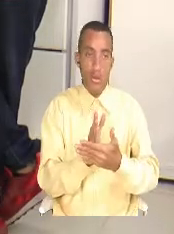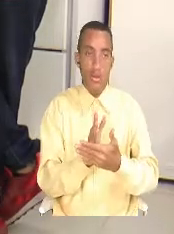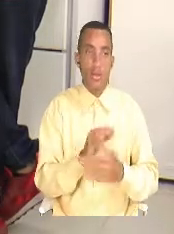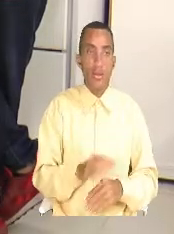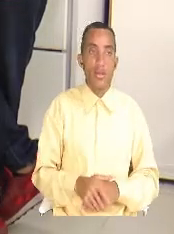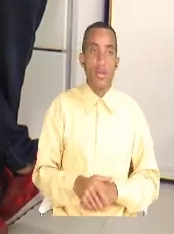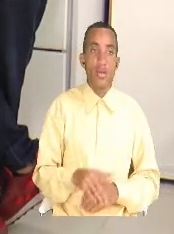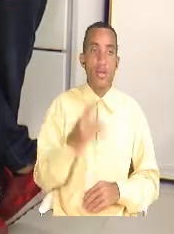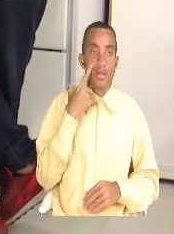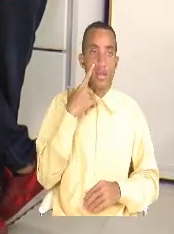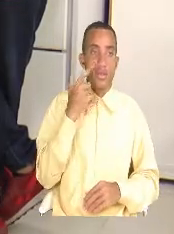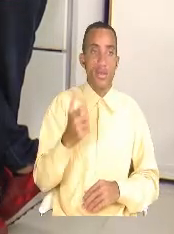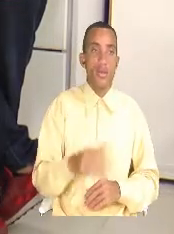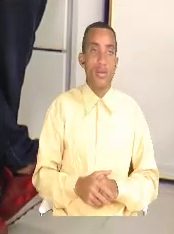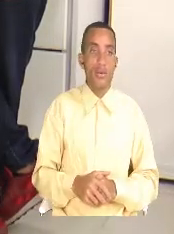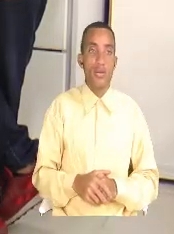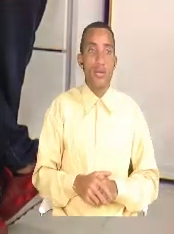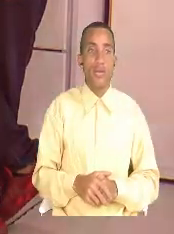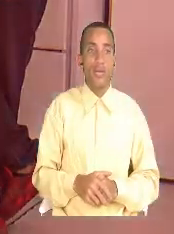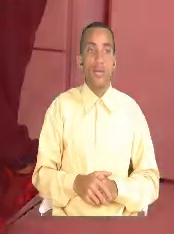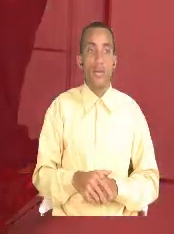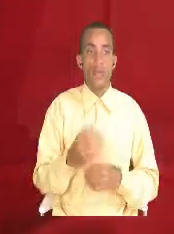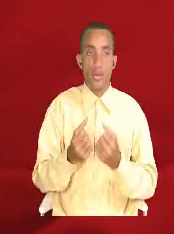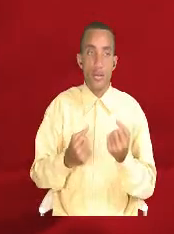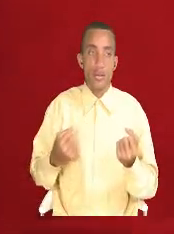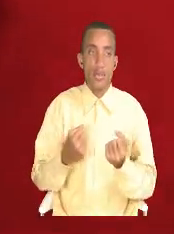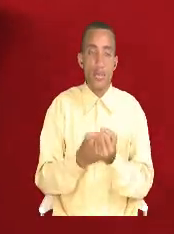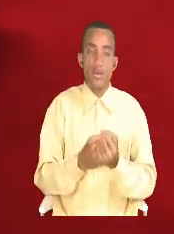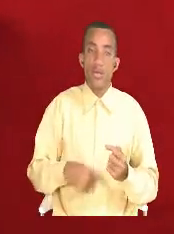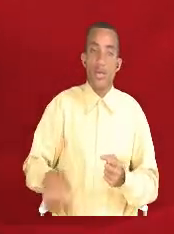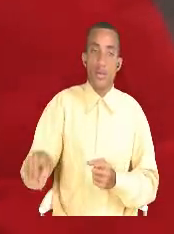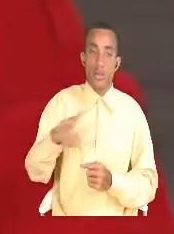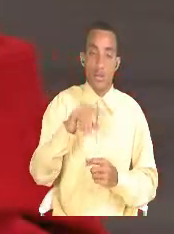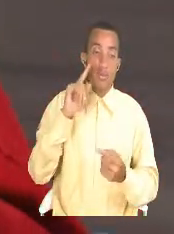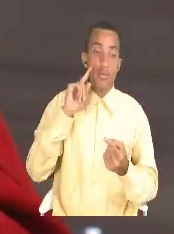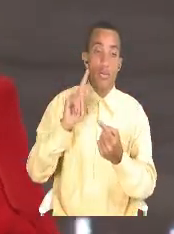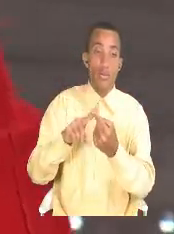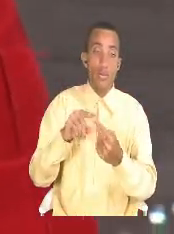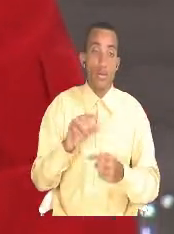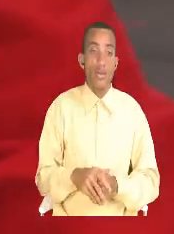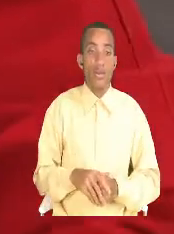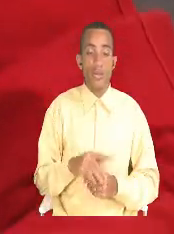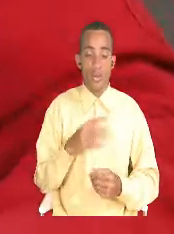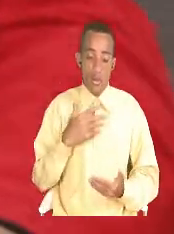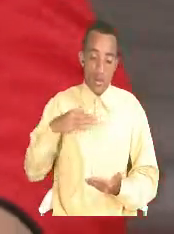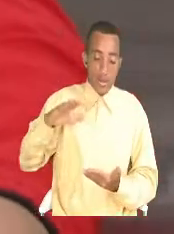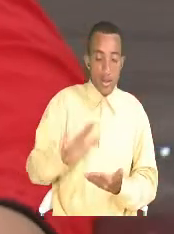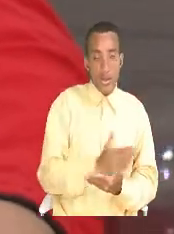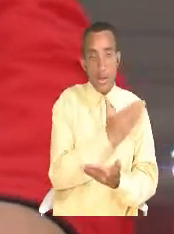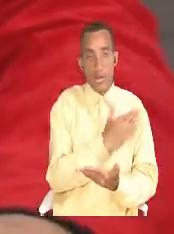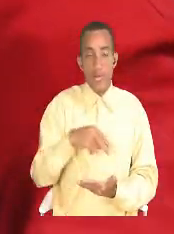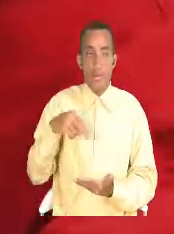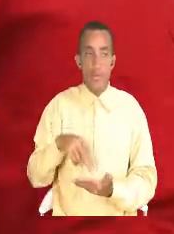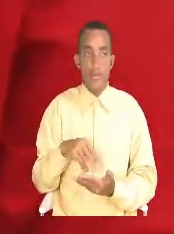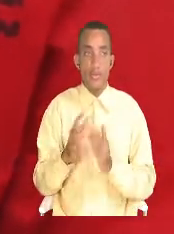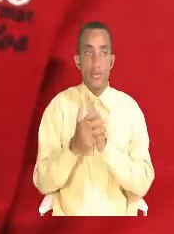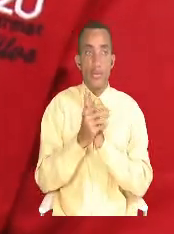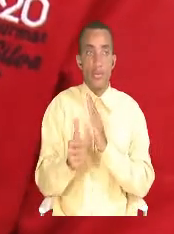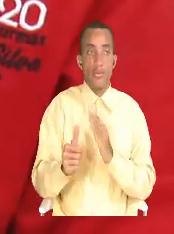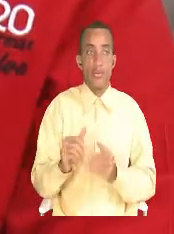qué chévere estar de pronto apoyando esa causa ya y con un concierto con artistas locales. El climita